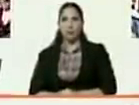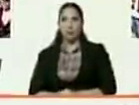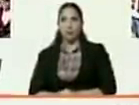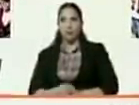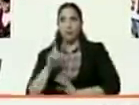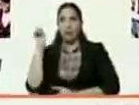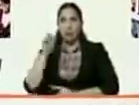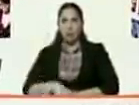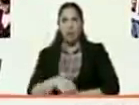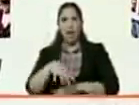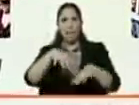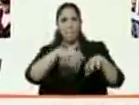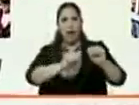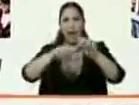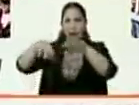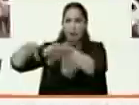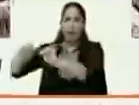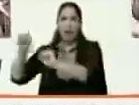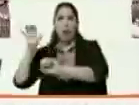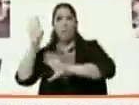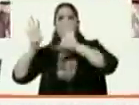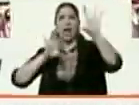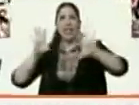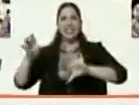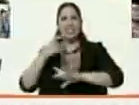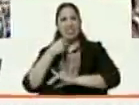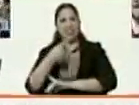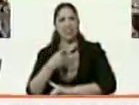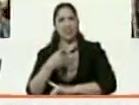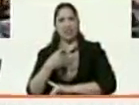Así como han invadido países